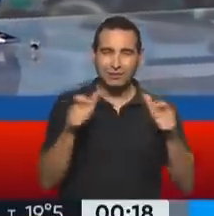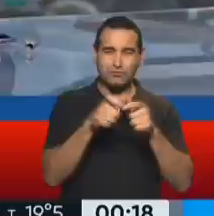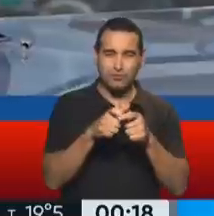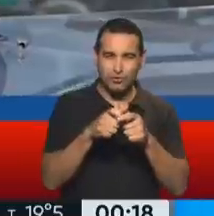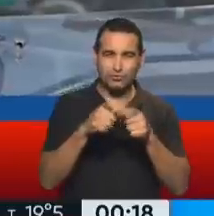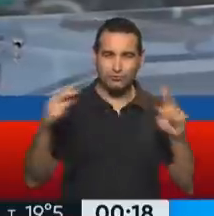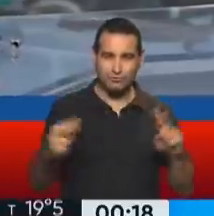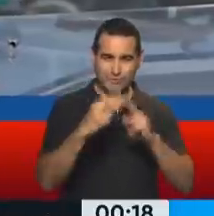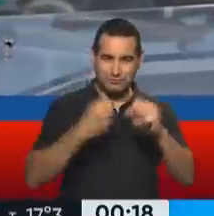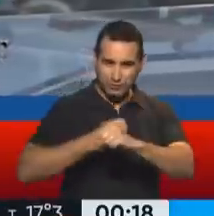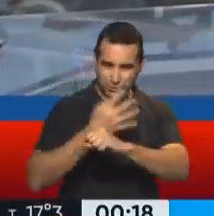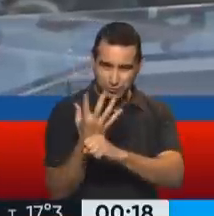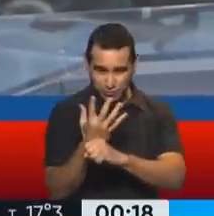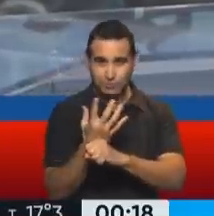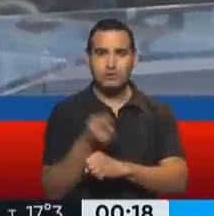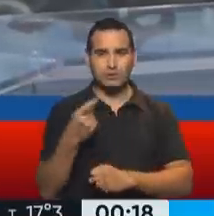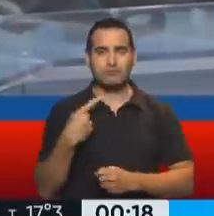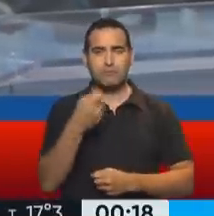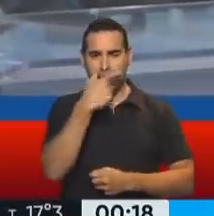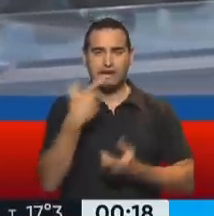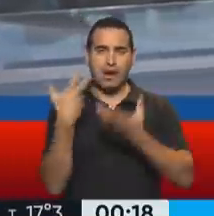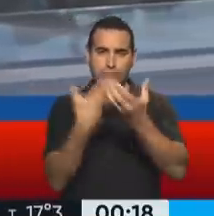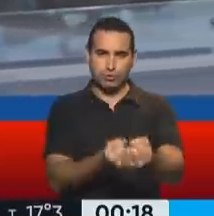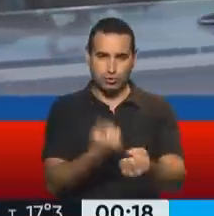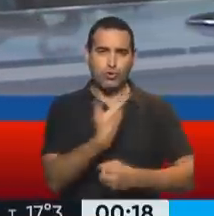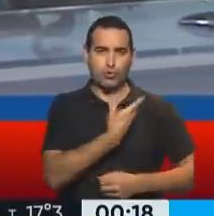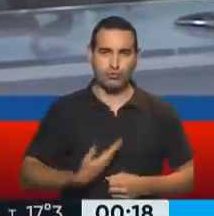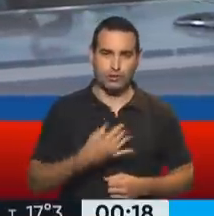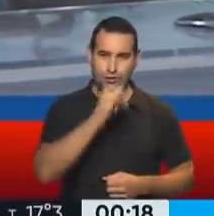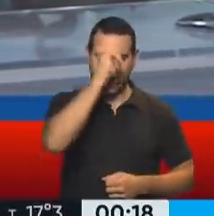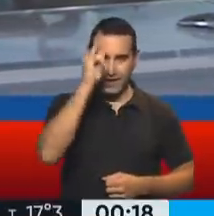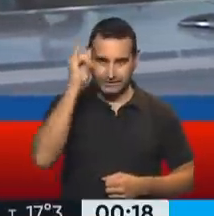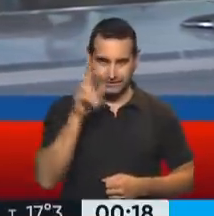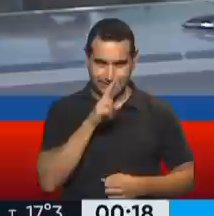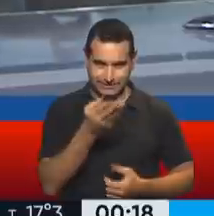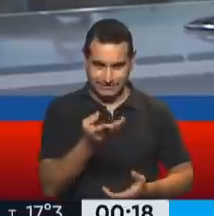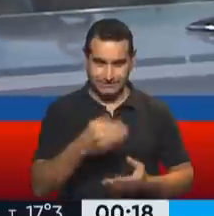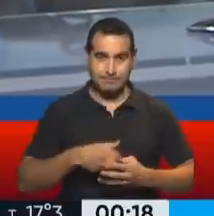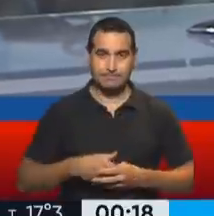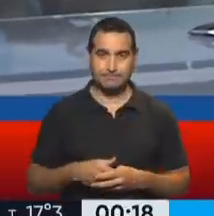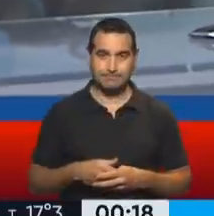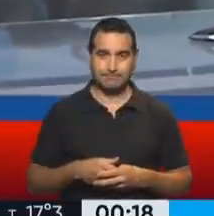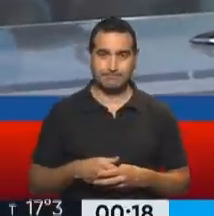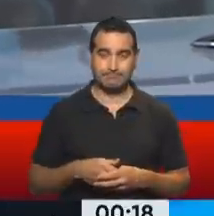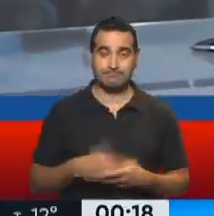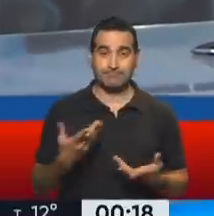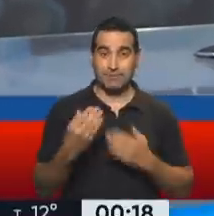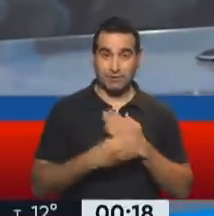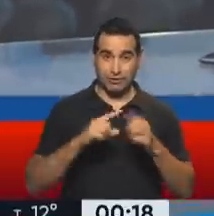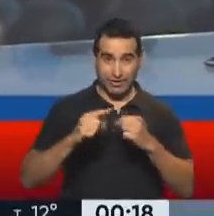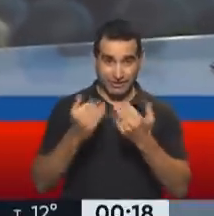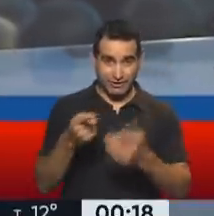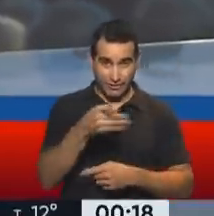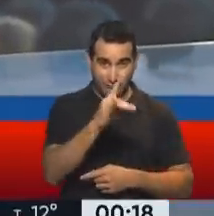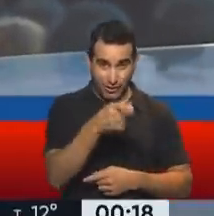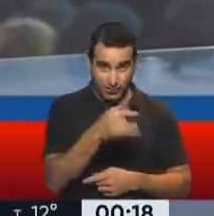cumbre del Mercosur, y le daba el respaldo al gobierno de Jeanine Áñez, que, como decía recién el canciller boliviano, en este